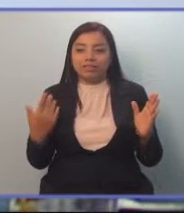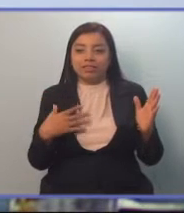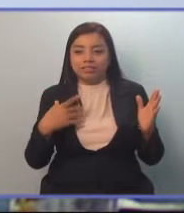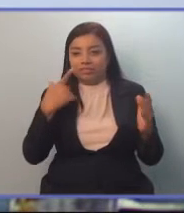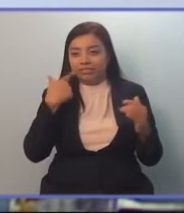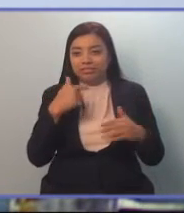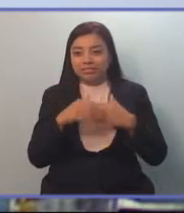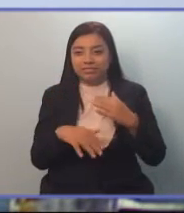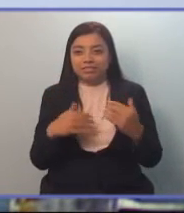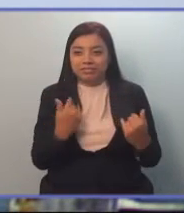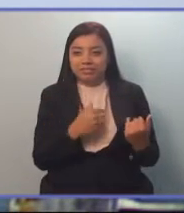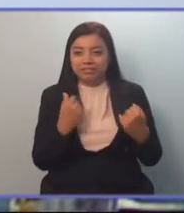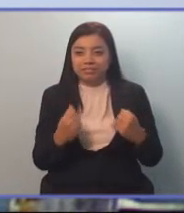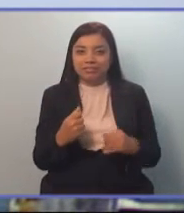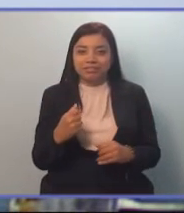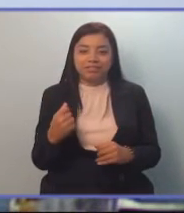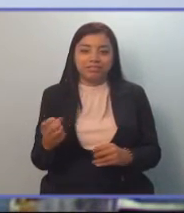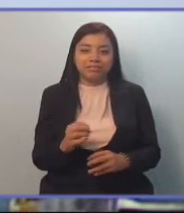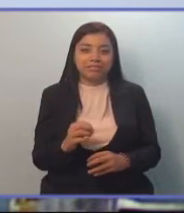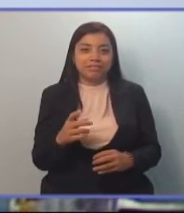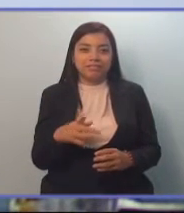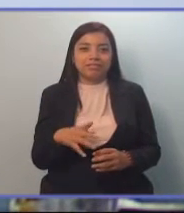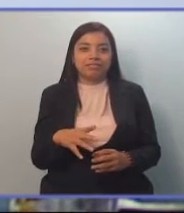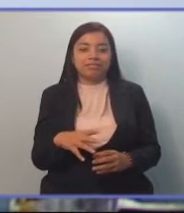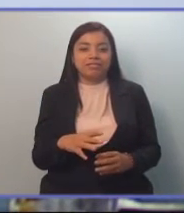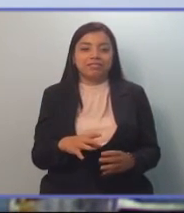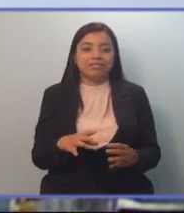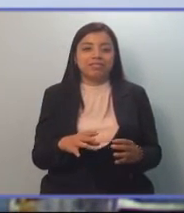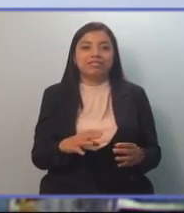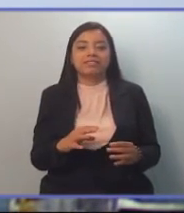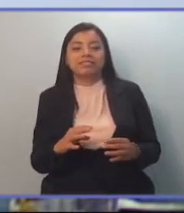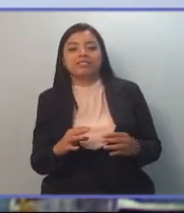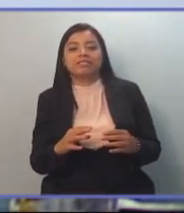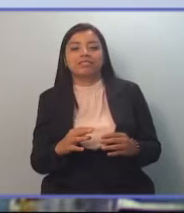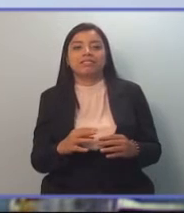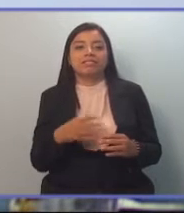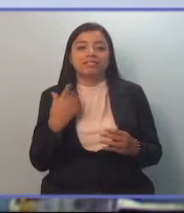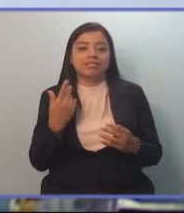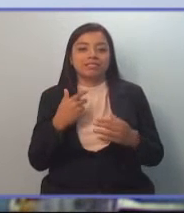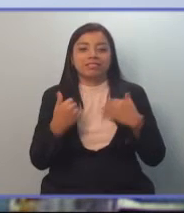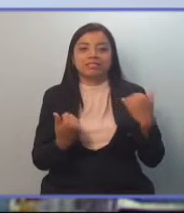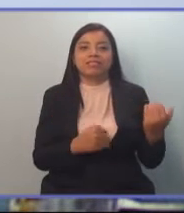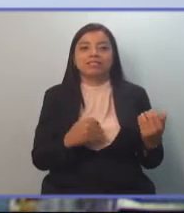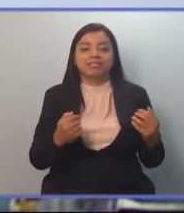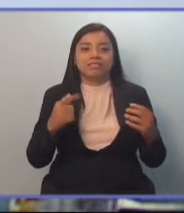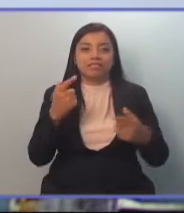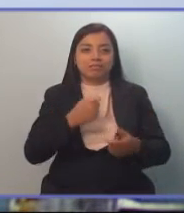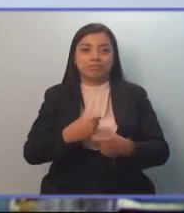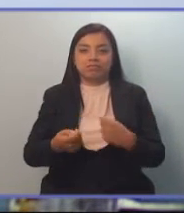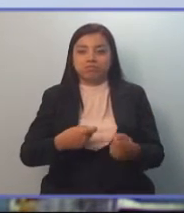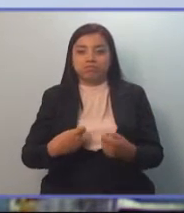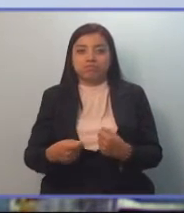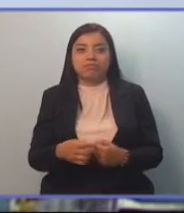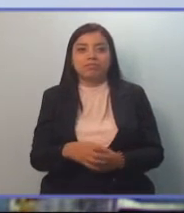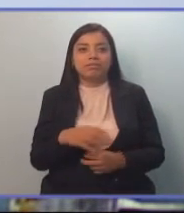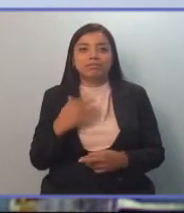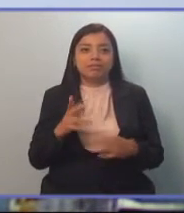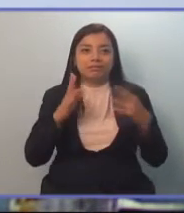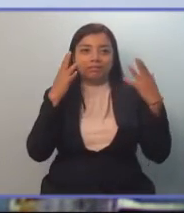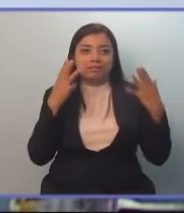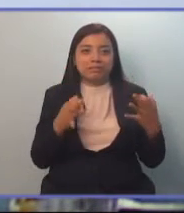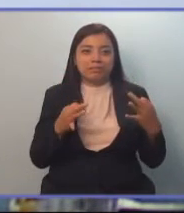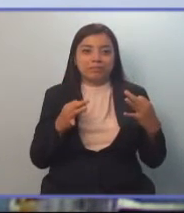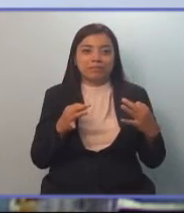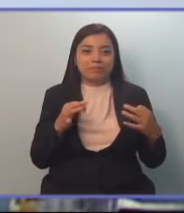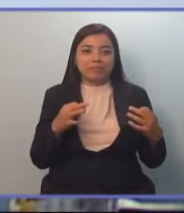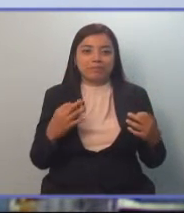el sentido aceptar parcialmente las observaciones del control de las actividades relativas a la pirotecnia mediante el decreto